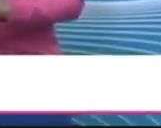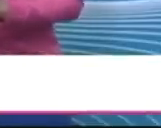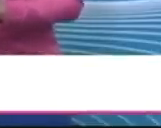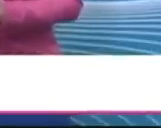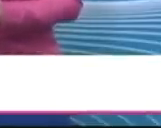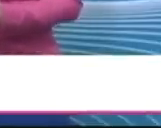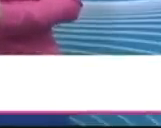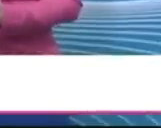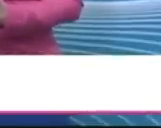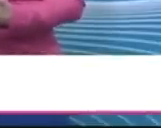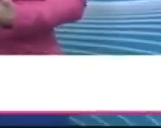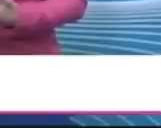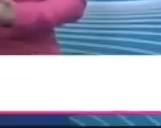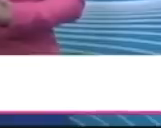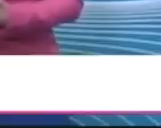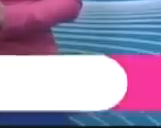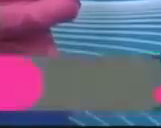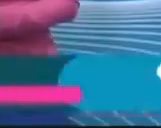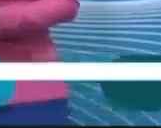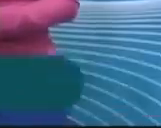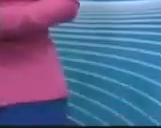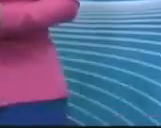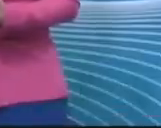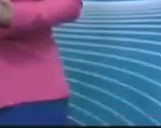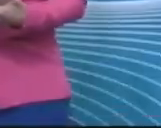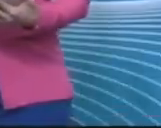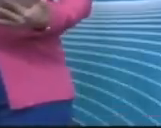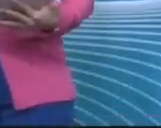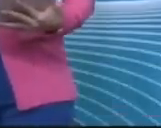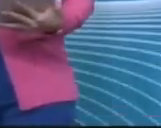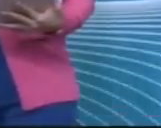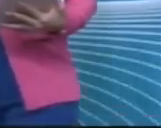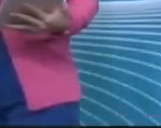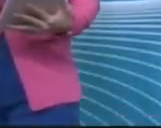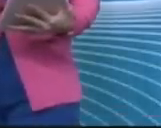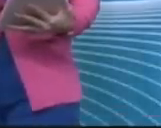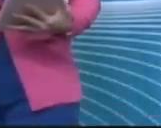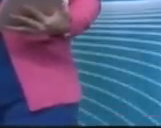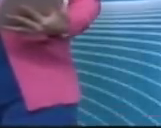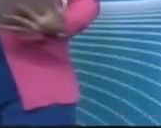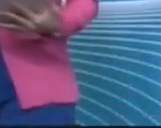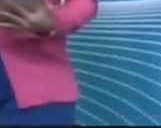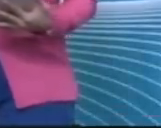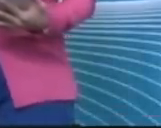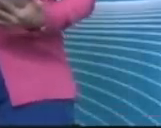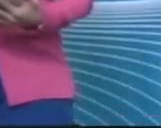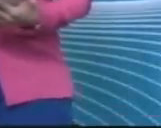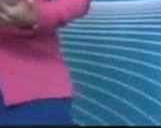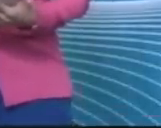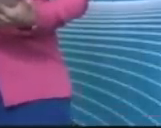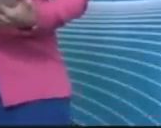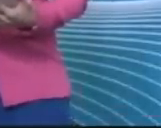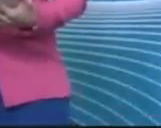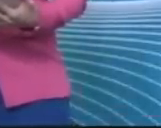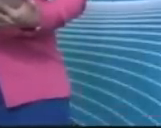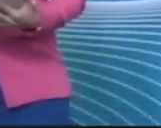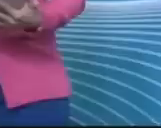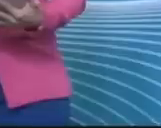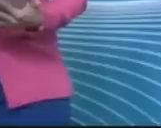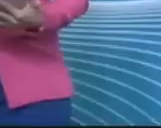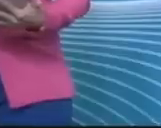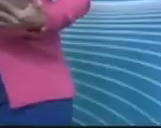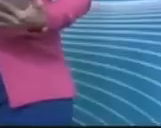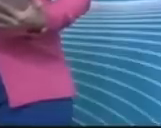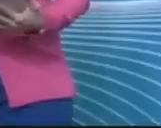de BTV Canal 8, iniciamos justamente con el comunicado que el Ministerio del Poder Popular para la Defensa ha publicado hace algunos minutos con el resultado de las